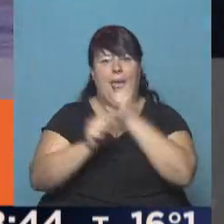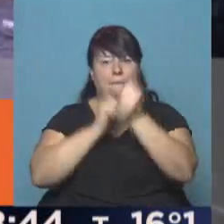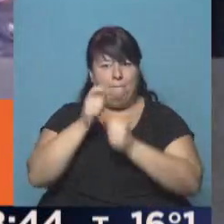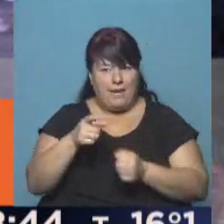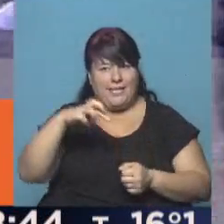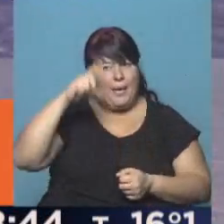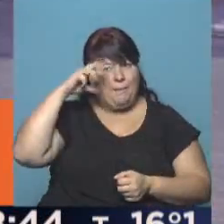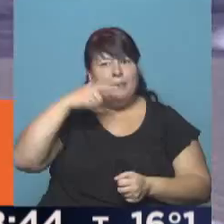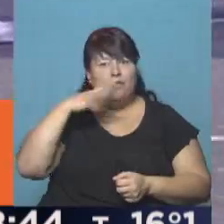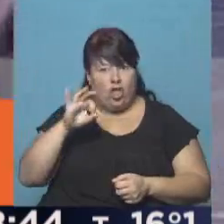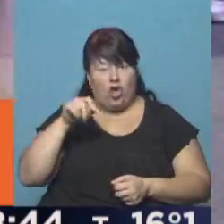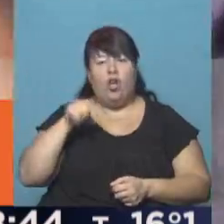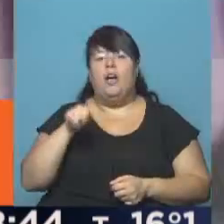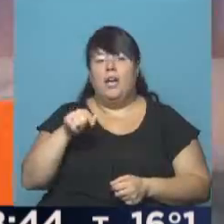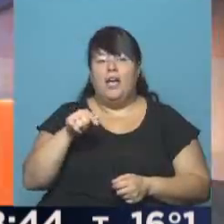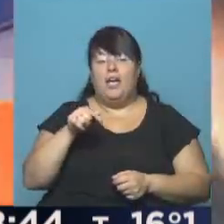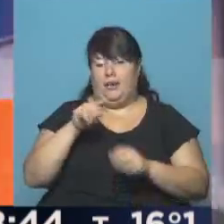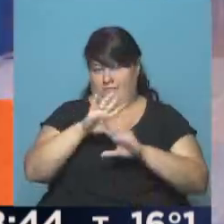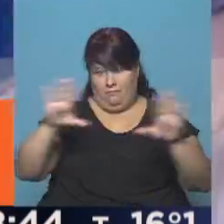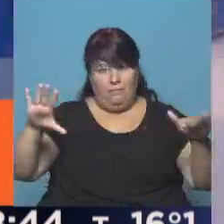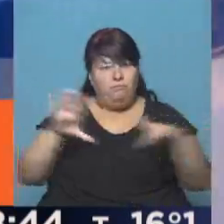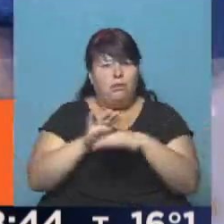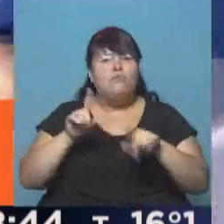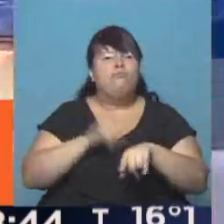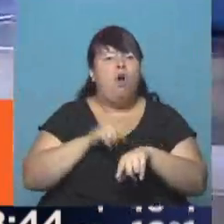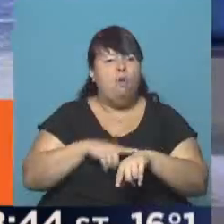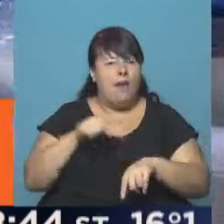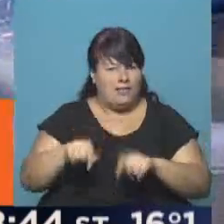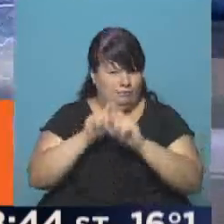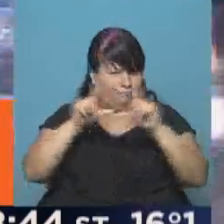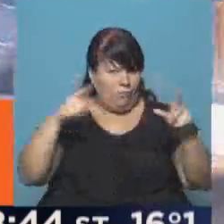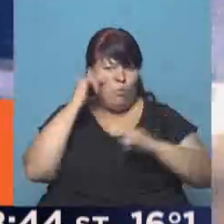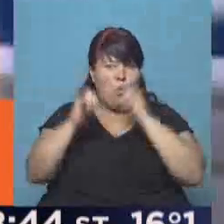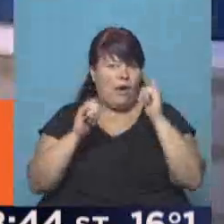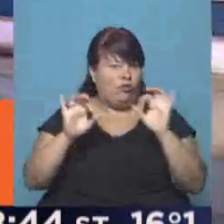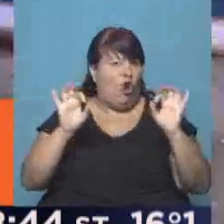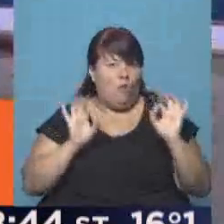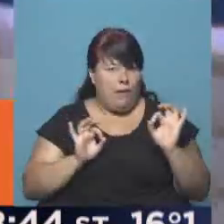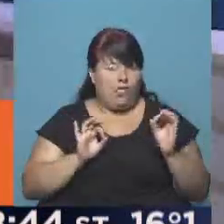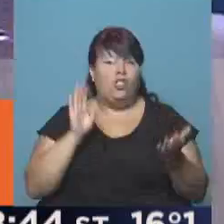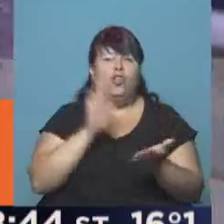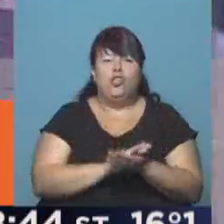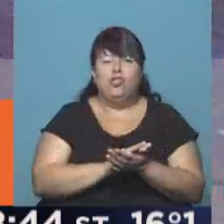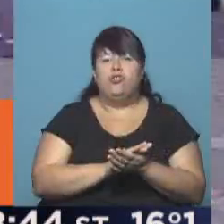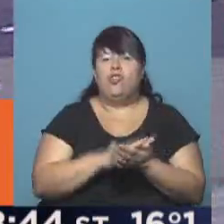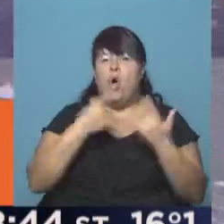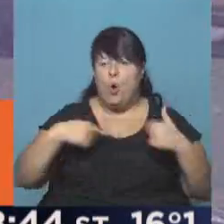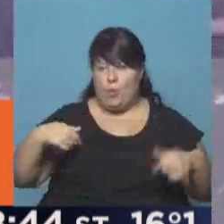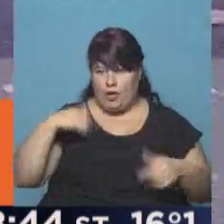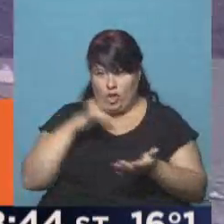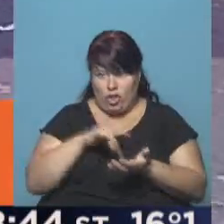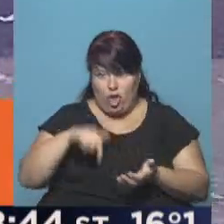pepsico esta es una radiografía del momento una pintura acabada de todo lo que nos ha tocado vivir